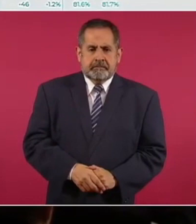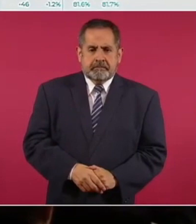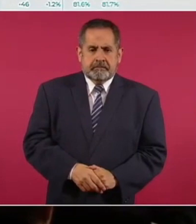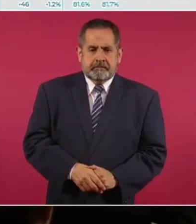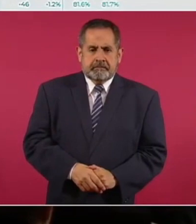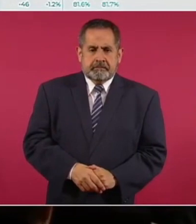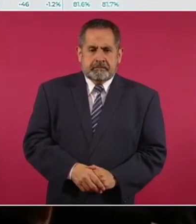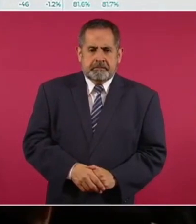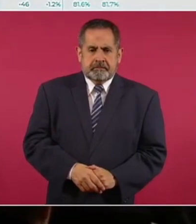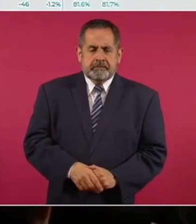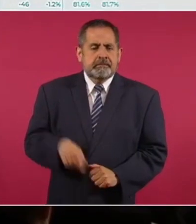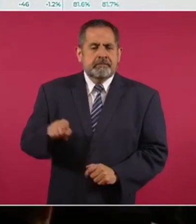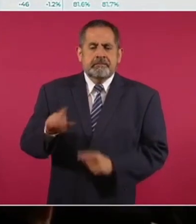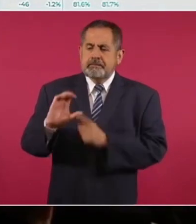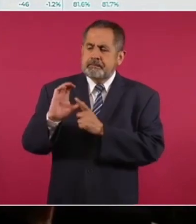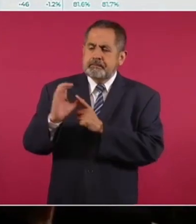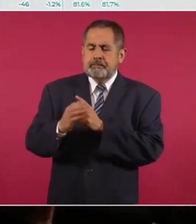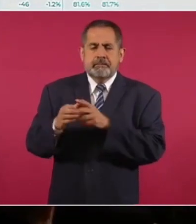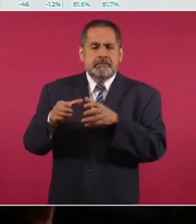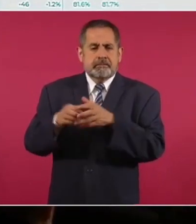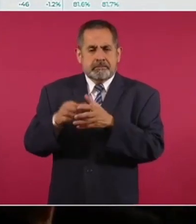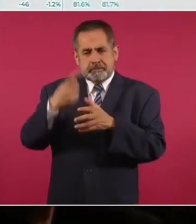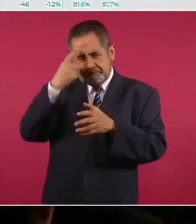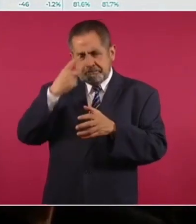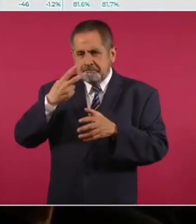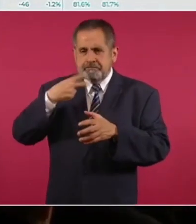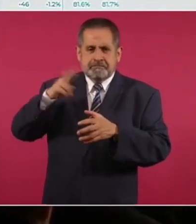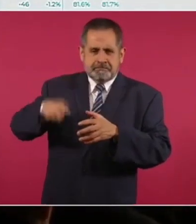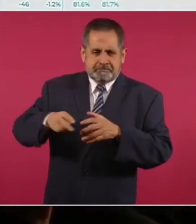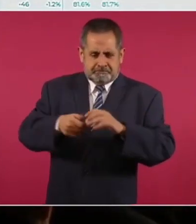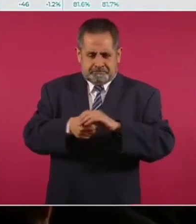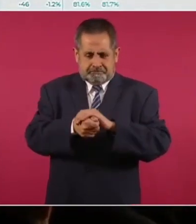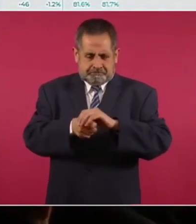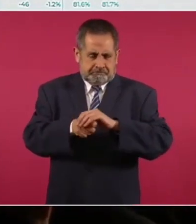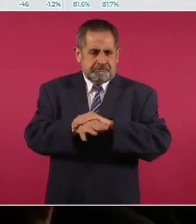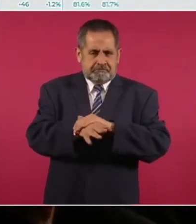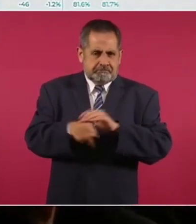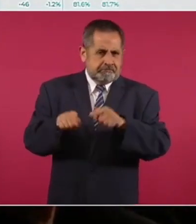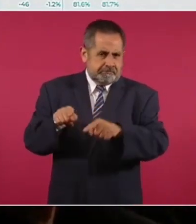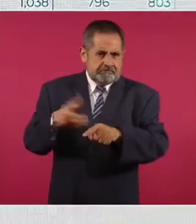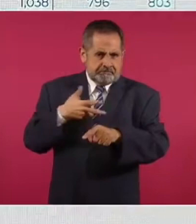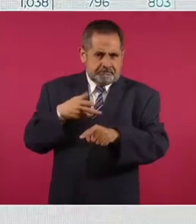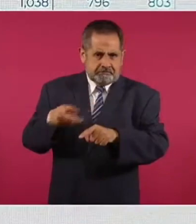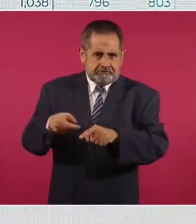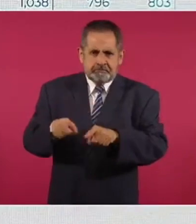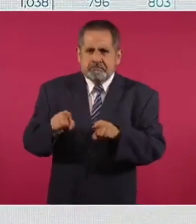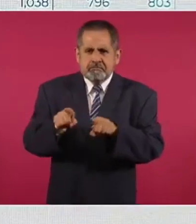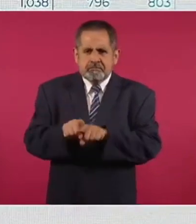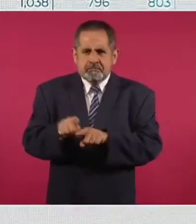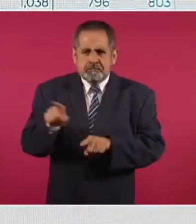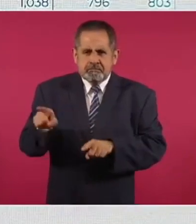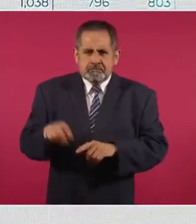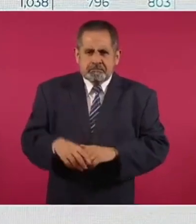Comisión de la Verdad, Ayotzinapa, Es lo mismo, ¿no?